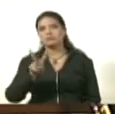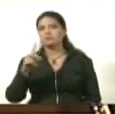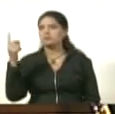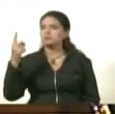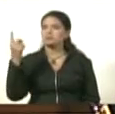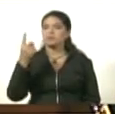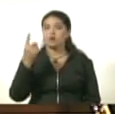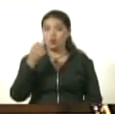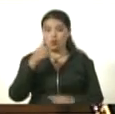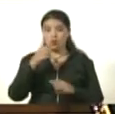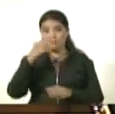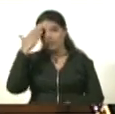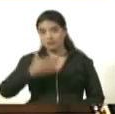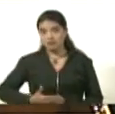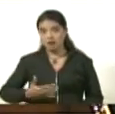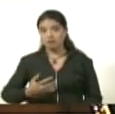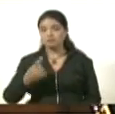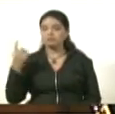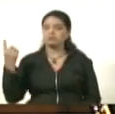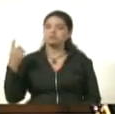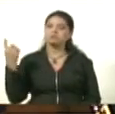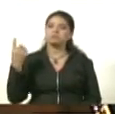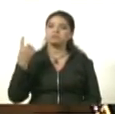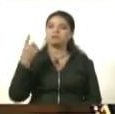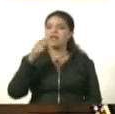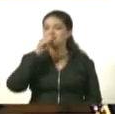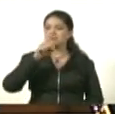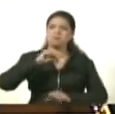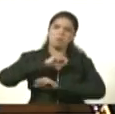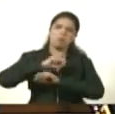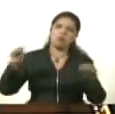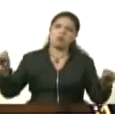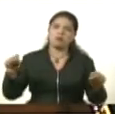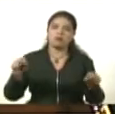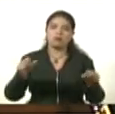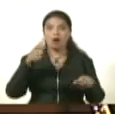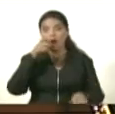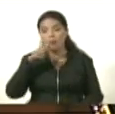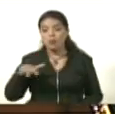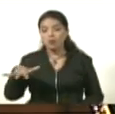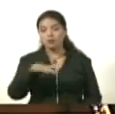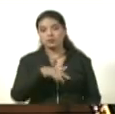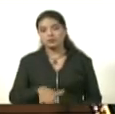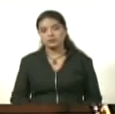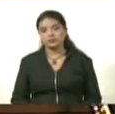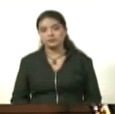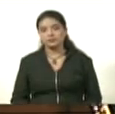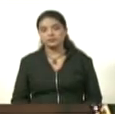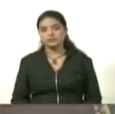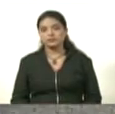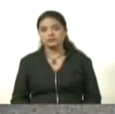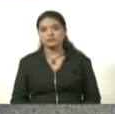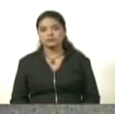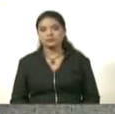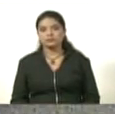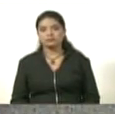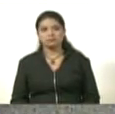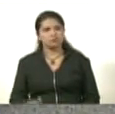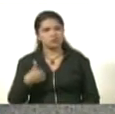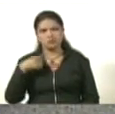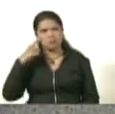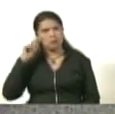un funcionario desde un helicóptero lanzándole granadas a civiles, Yo no lo recuerdo.